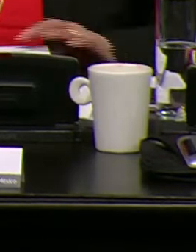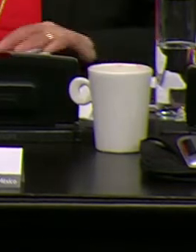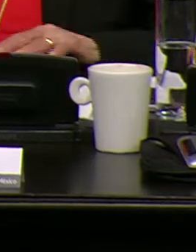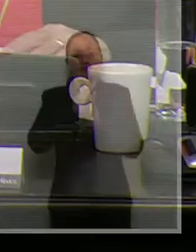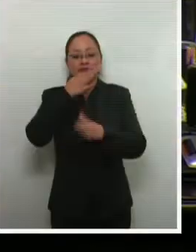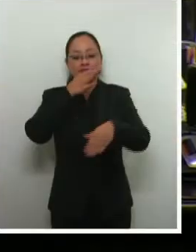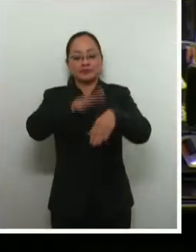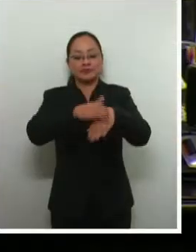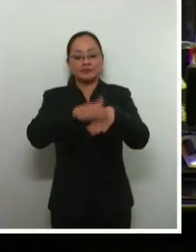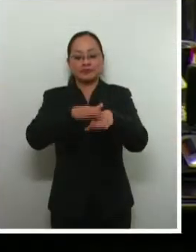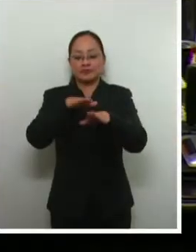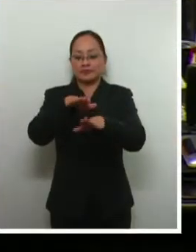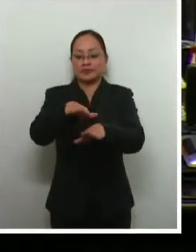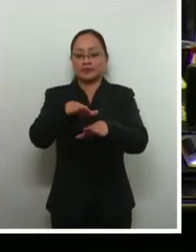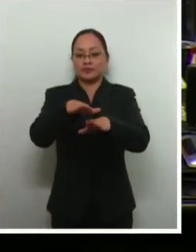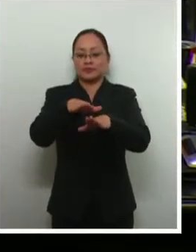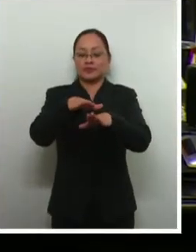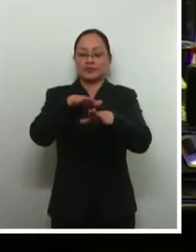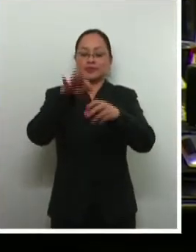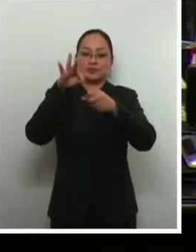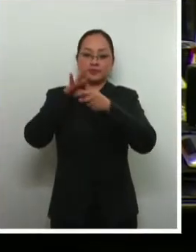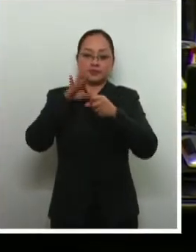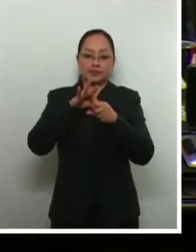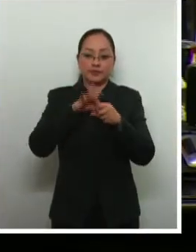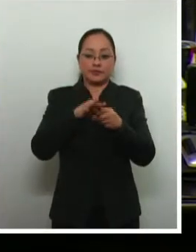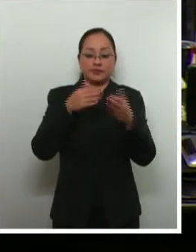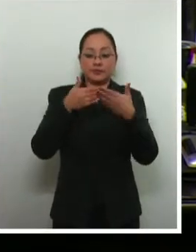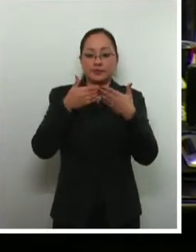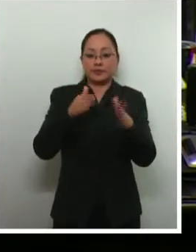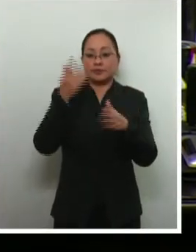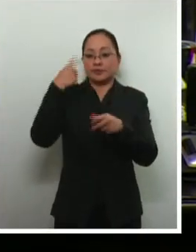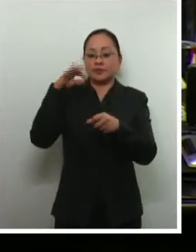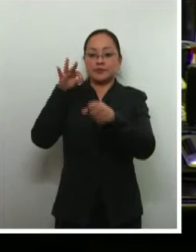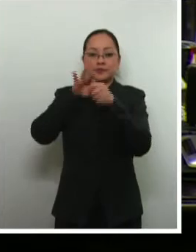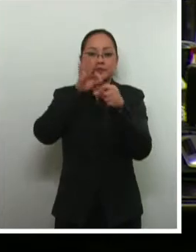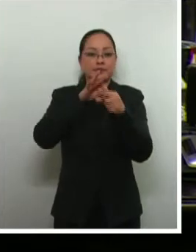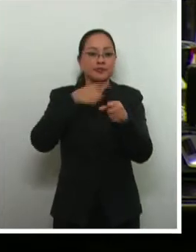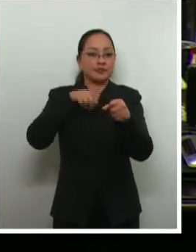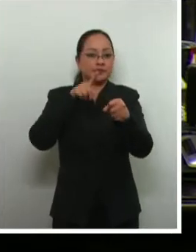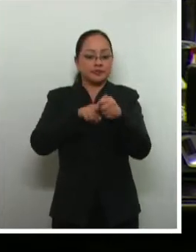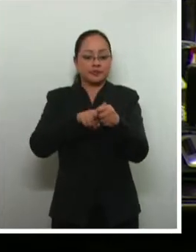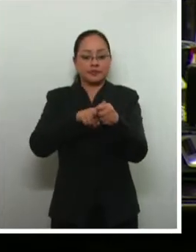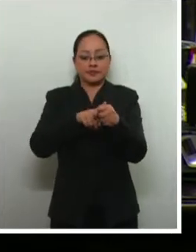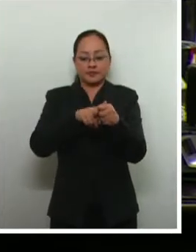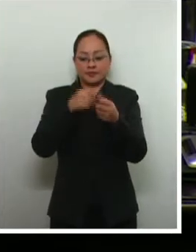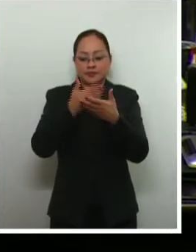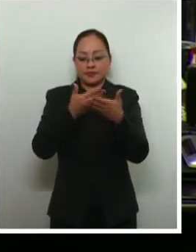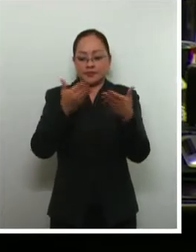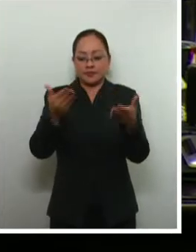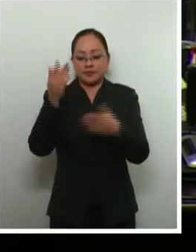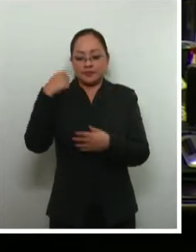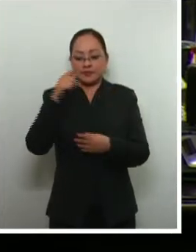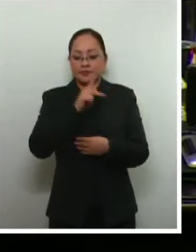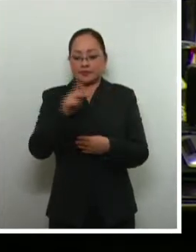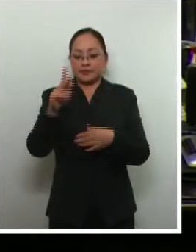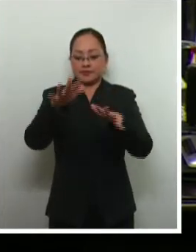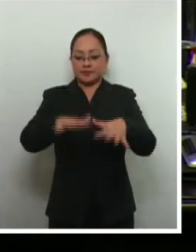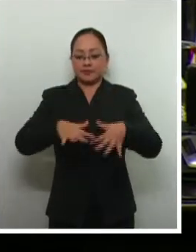los anuncios correspondientes y proceda a abrir el sistema electrónico para recoger la votación nominal del